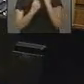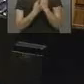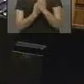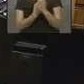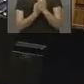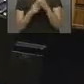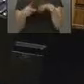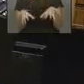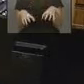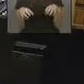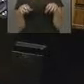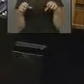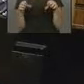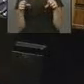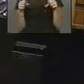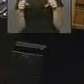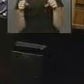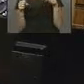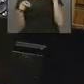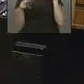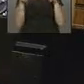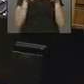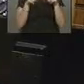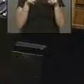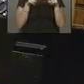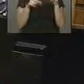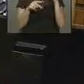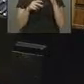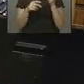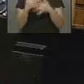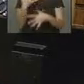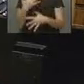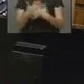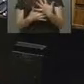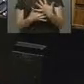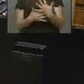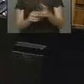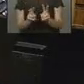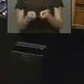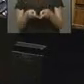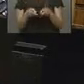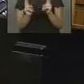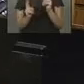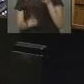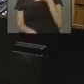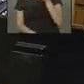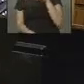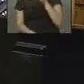había adoptado la Observación General 15, número 15, sobre el derecho del agua,